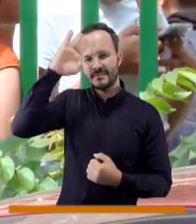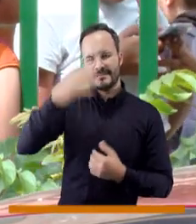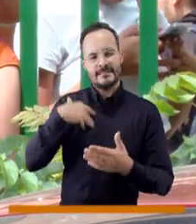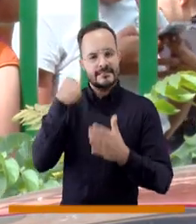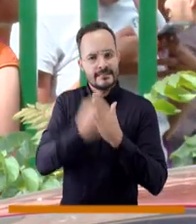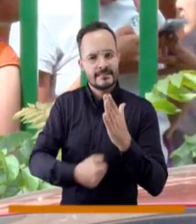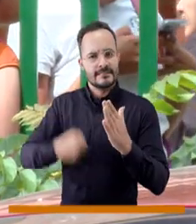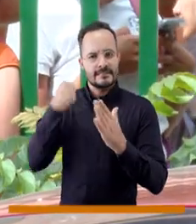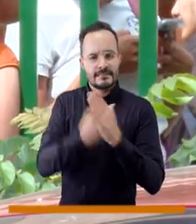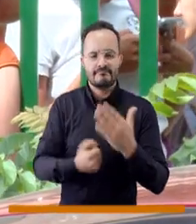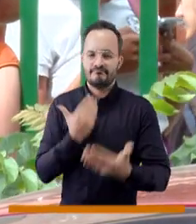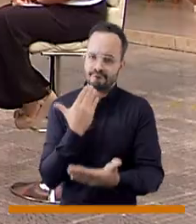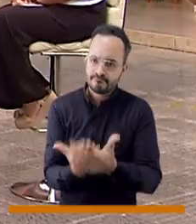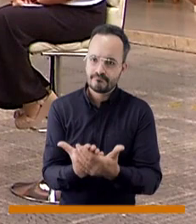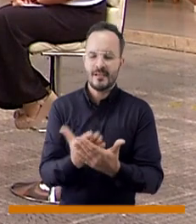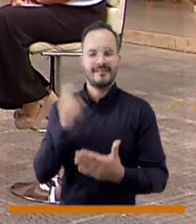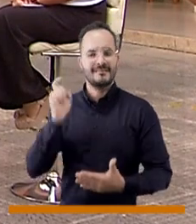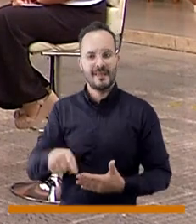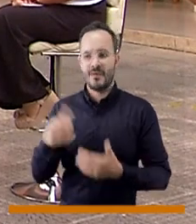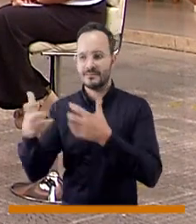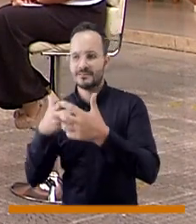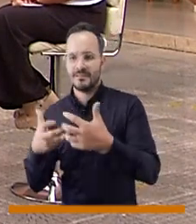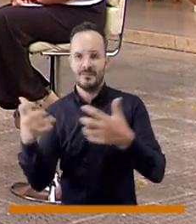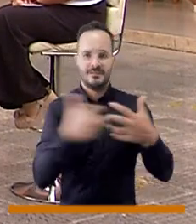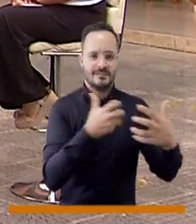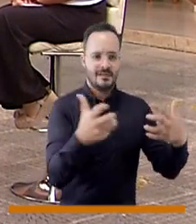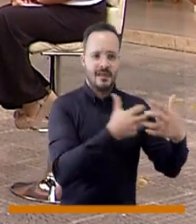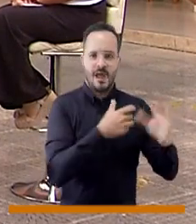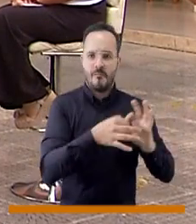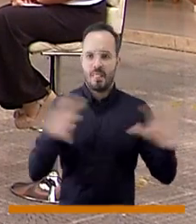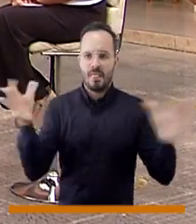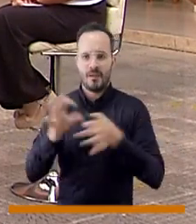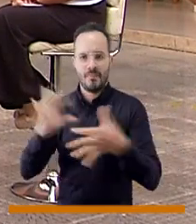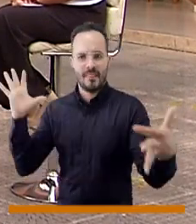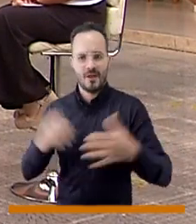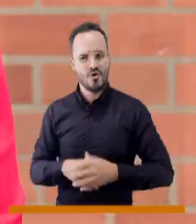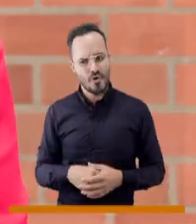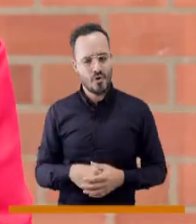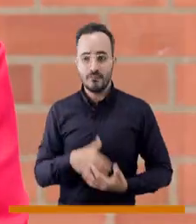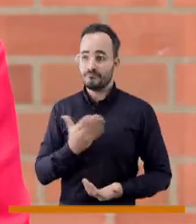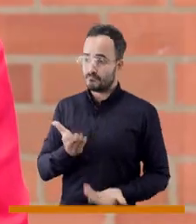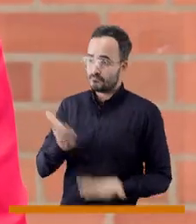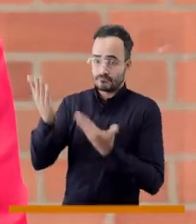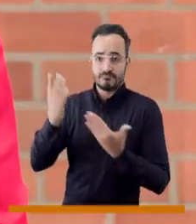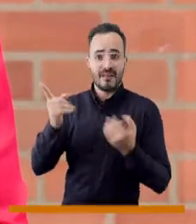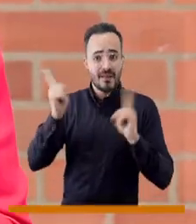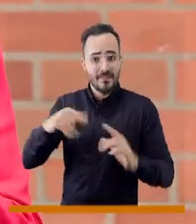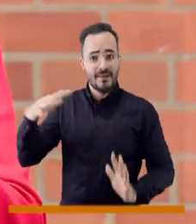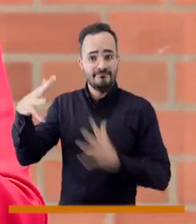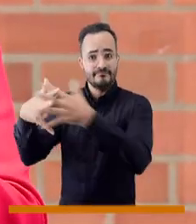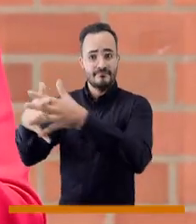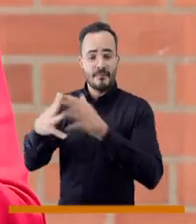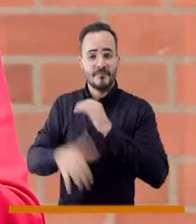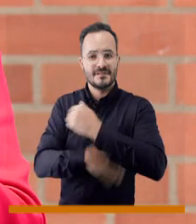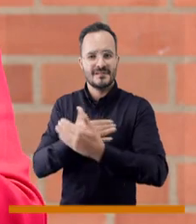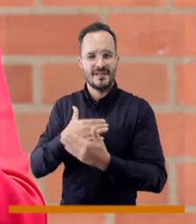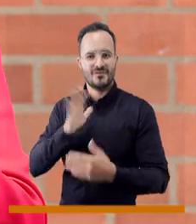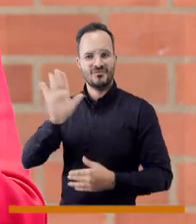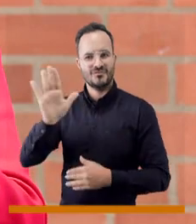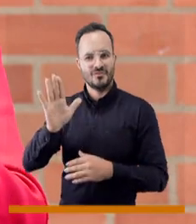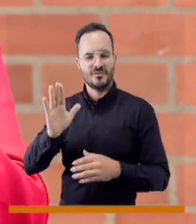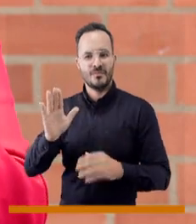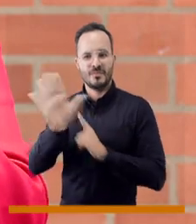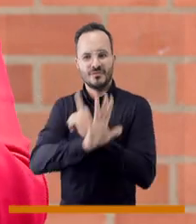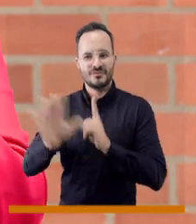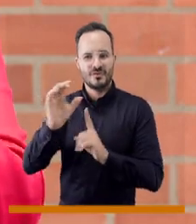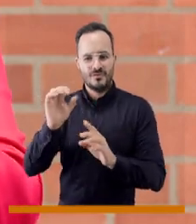en que se articulen todos esos sistemas que se tienen, además, con el Ministerio de Protección Social, porque eso nos